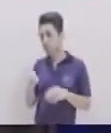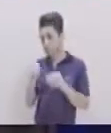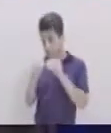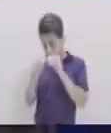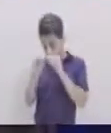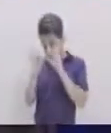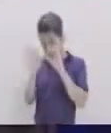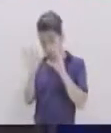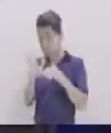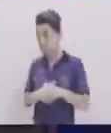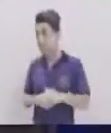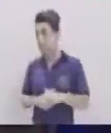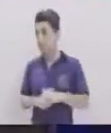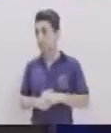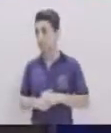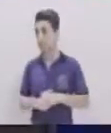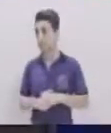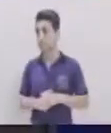va aclarando.